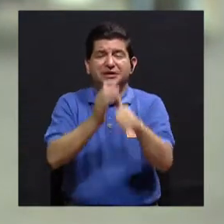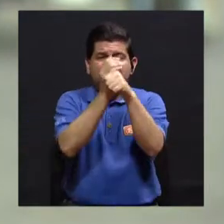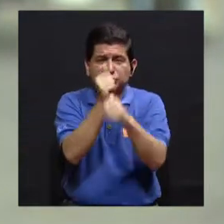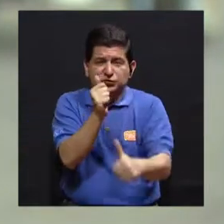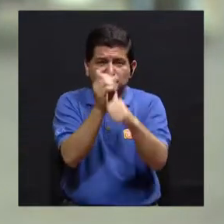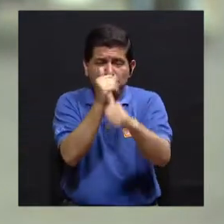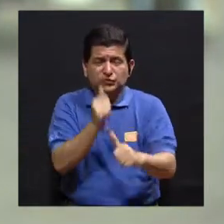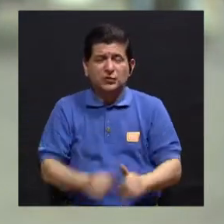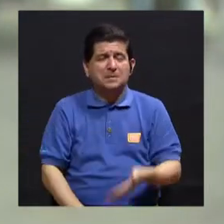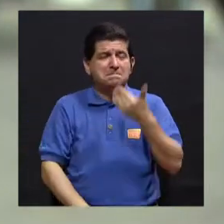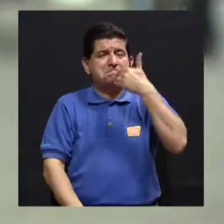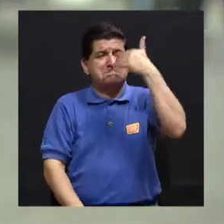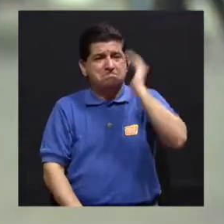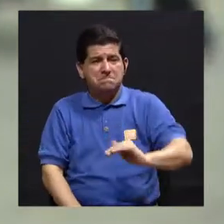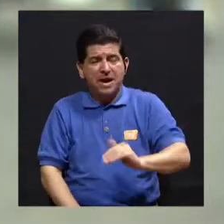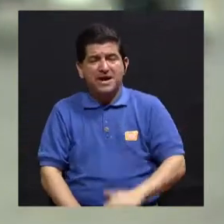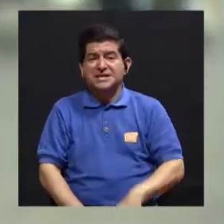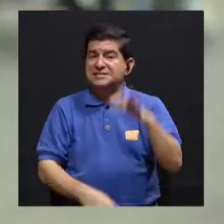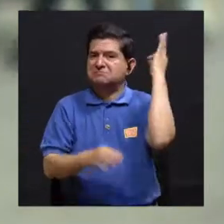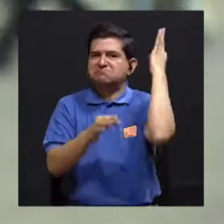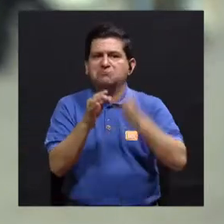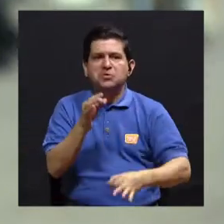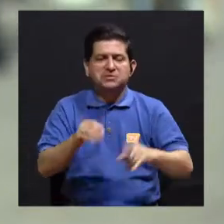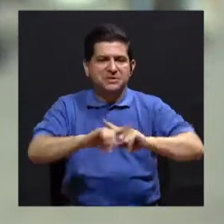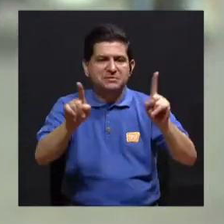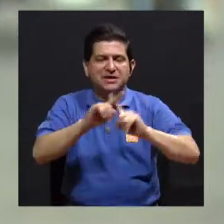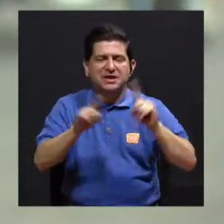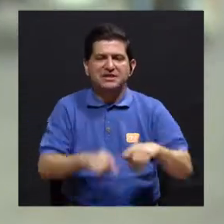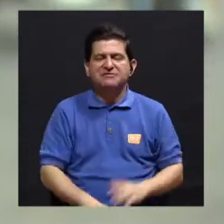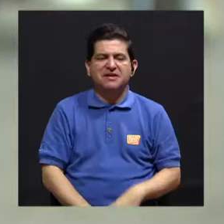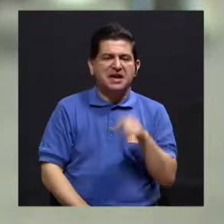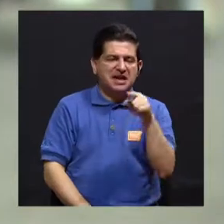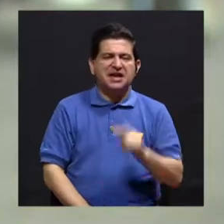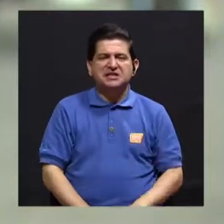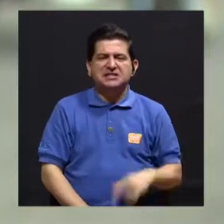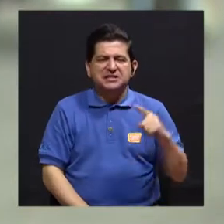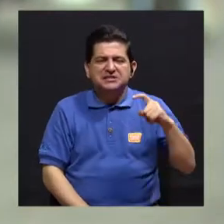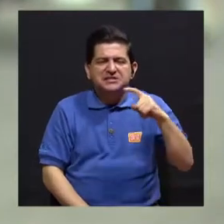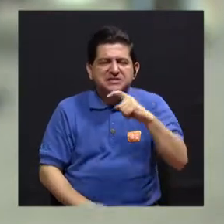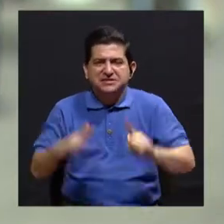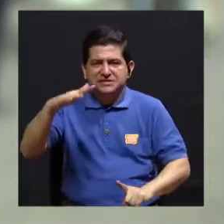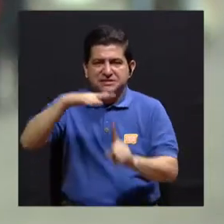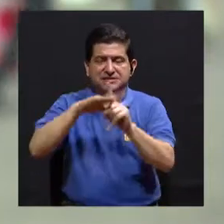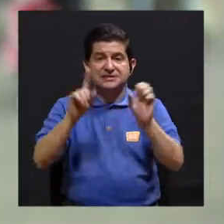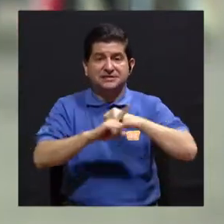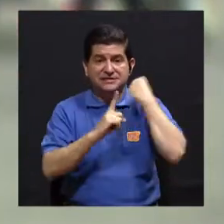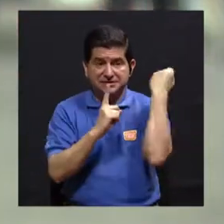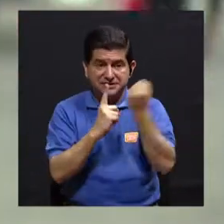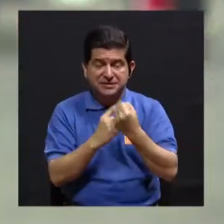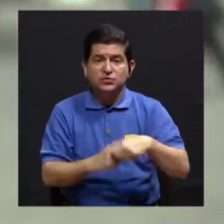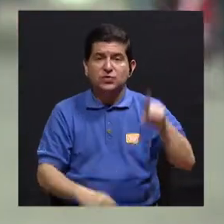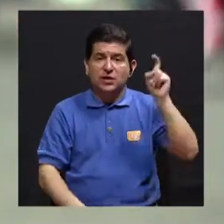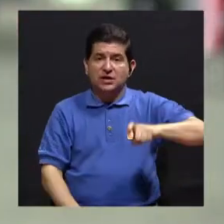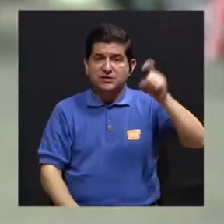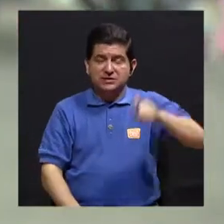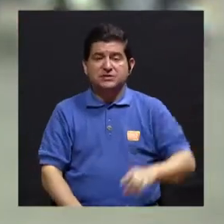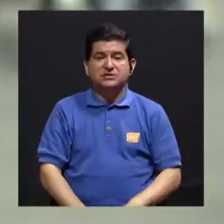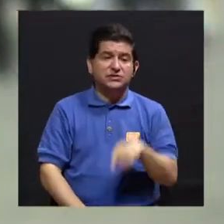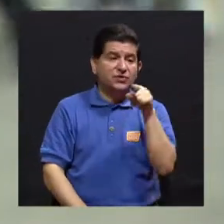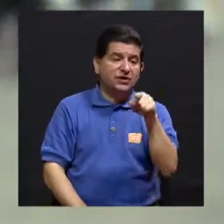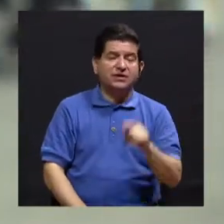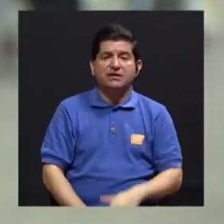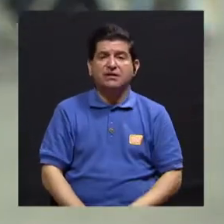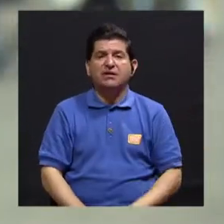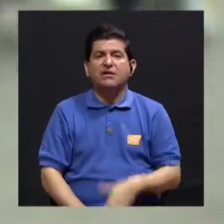todo, sea deficiente, pues es muy sencillo encontrar diferentes parásitos. ¿Por qué? Porque las condiciones que necesitan